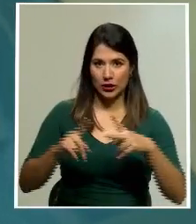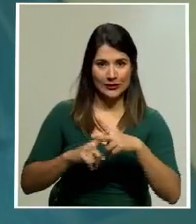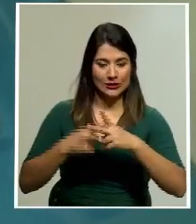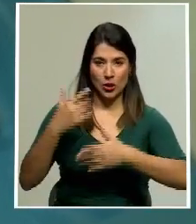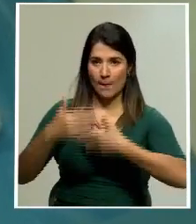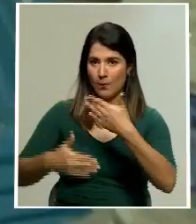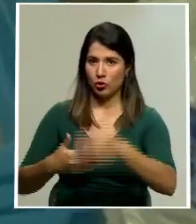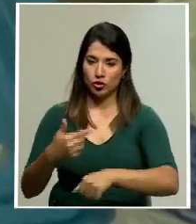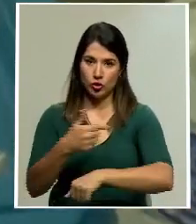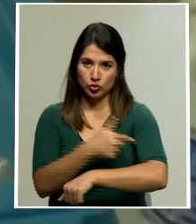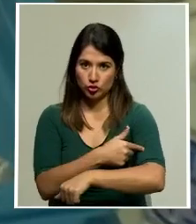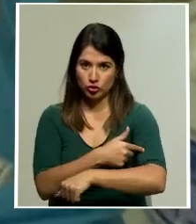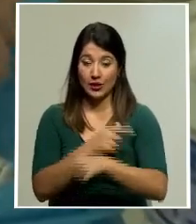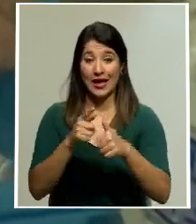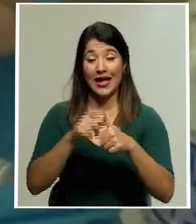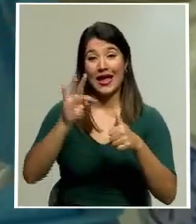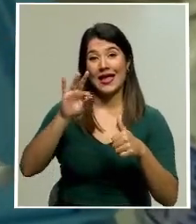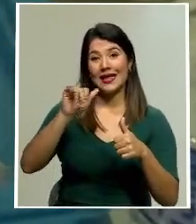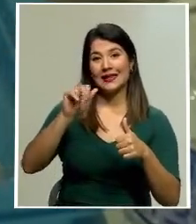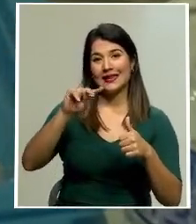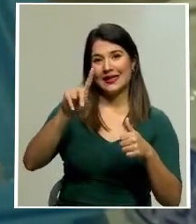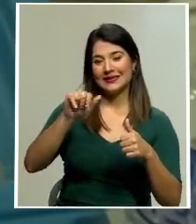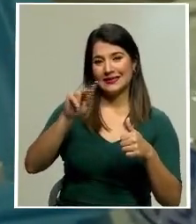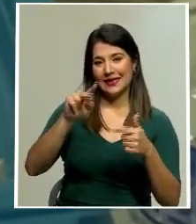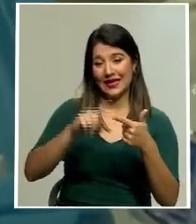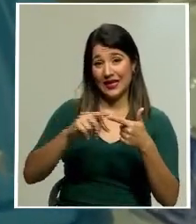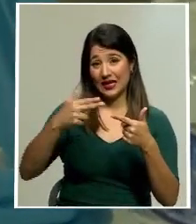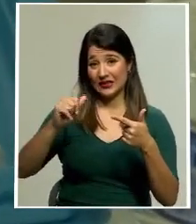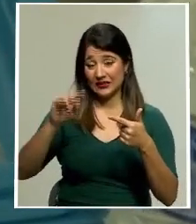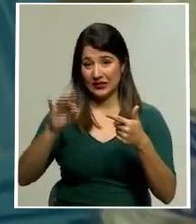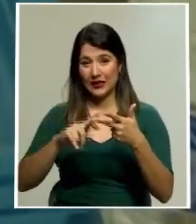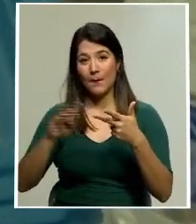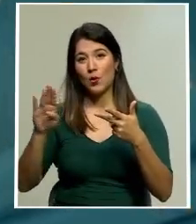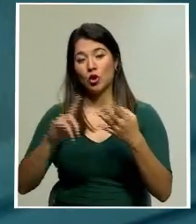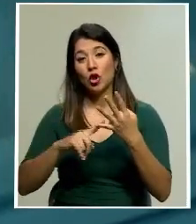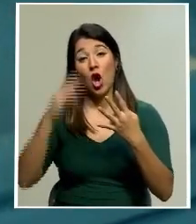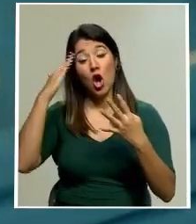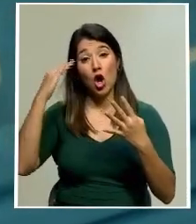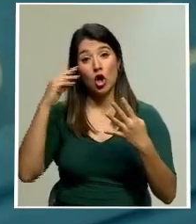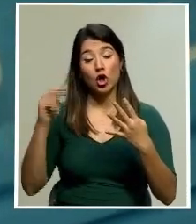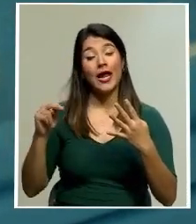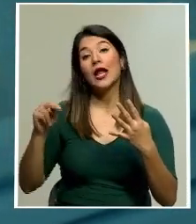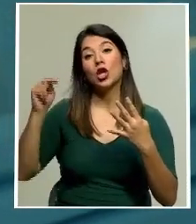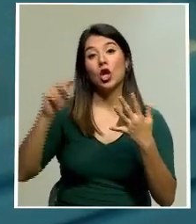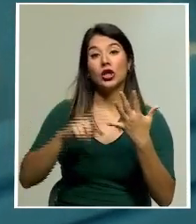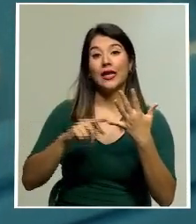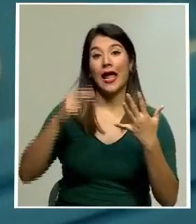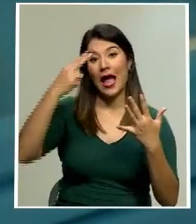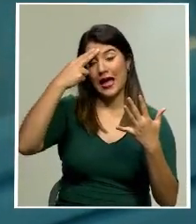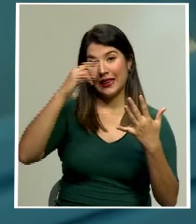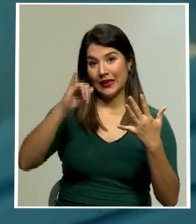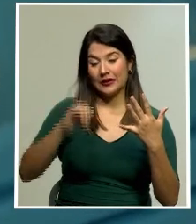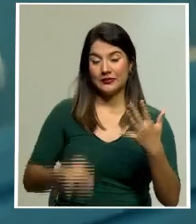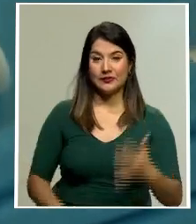de vacunación: Tanzania, Chad, Burundi, Eritrea, Corea del Norte y Haití.